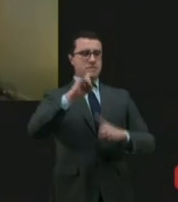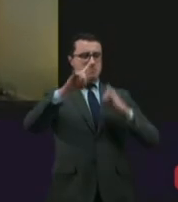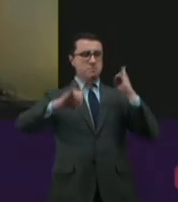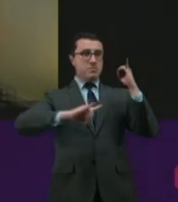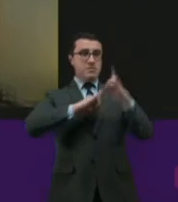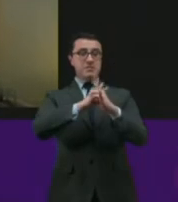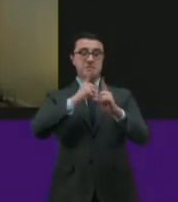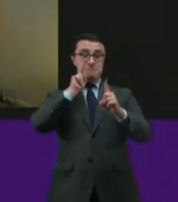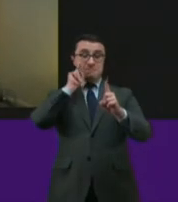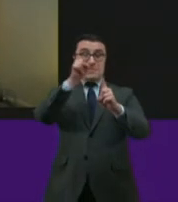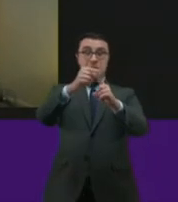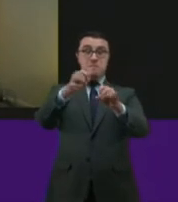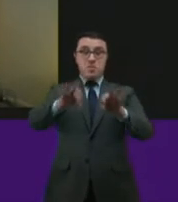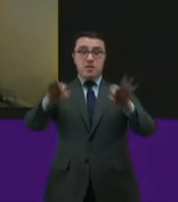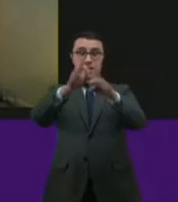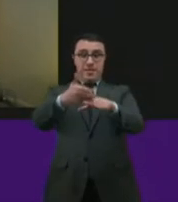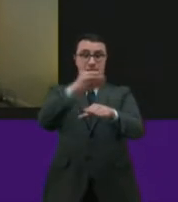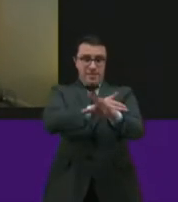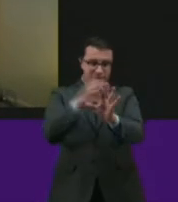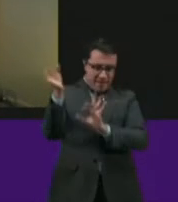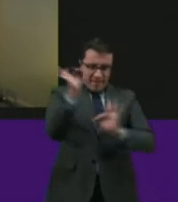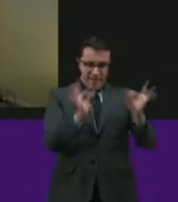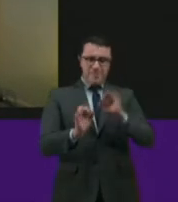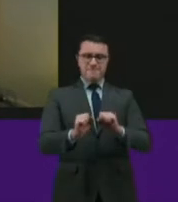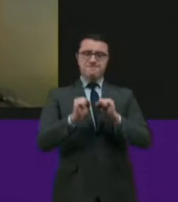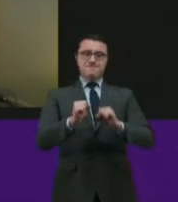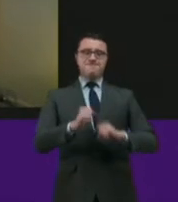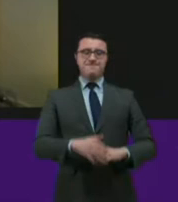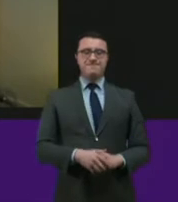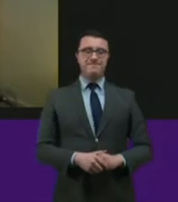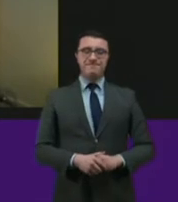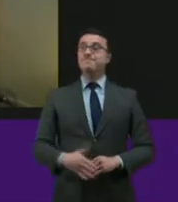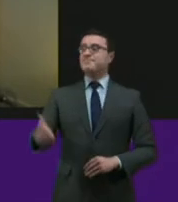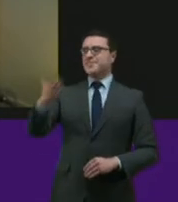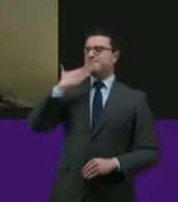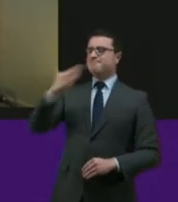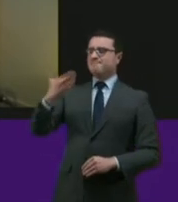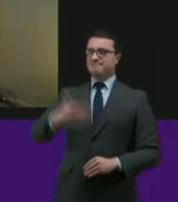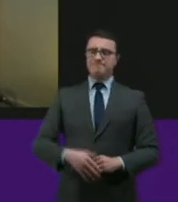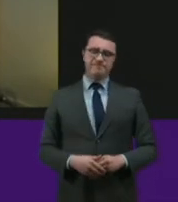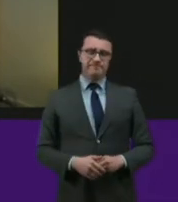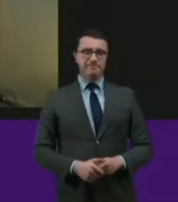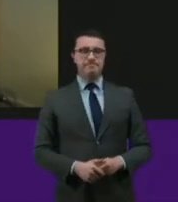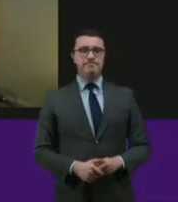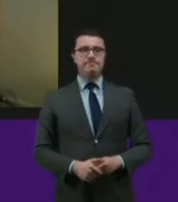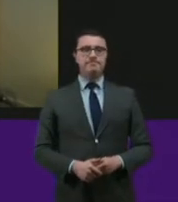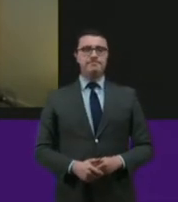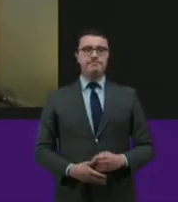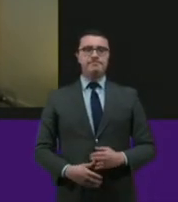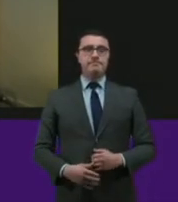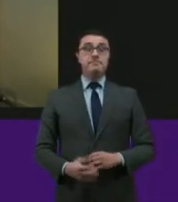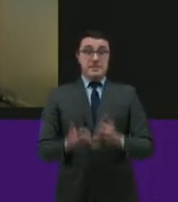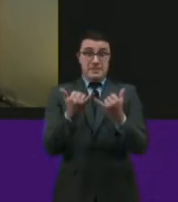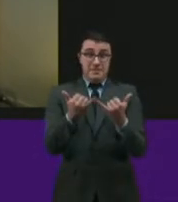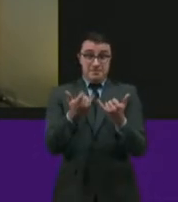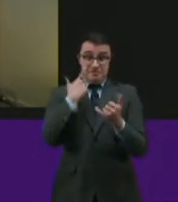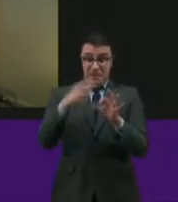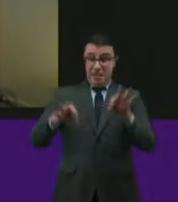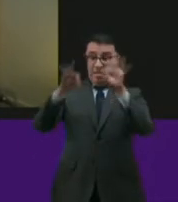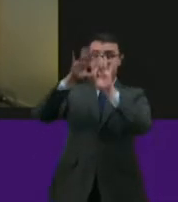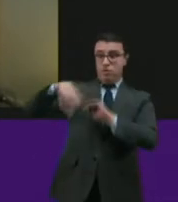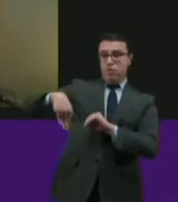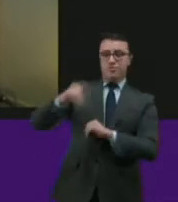preparados. Total. Bueno, mil gracias, Alejo. Bueno, y ahora, no menos importantes,